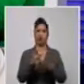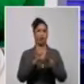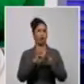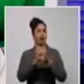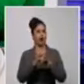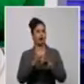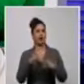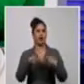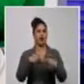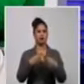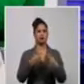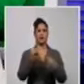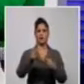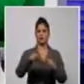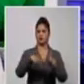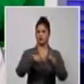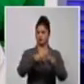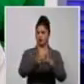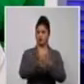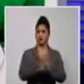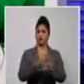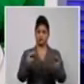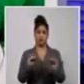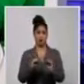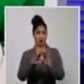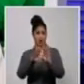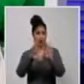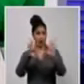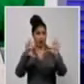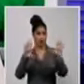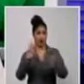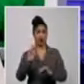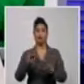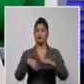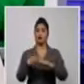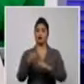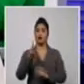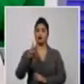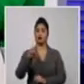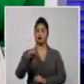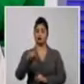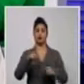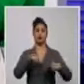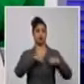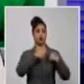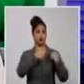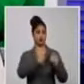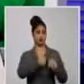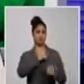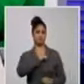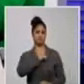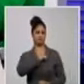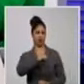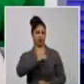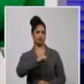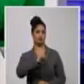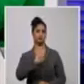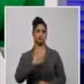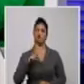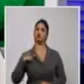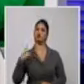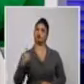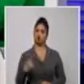en la madrugada del 31 hace una parada cardíaca que no responde a las maniobras de reanimación